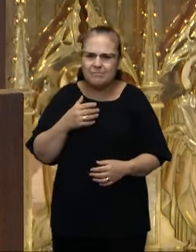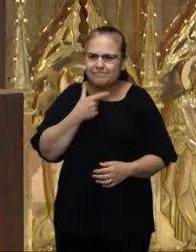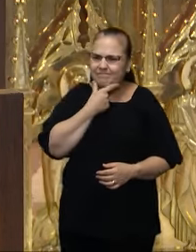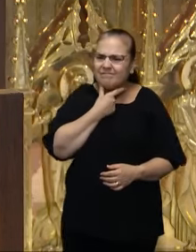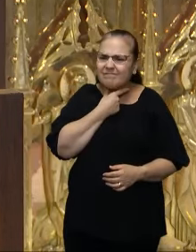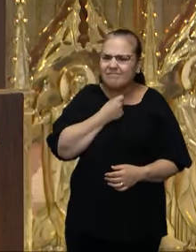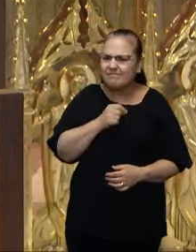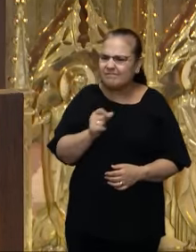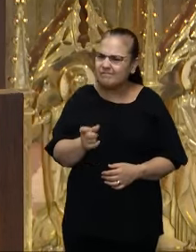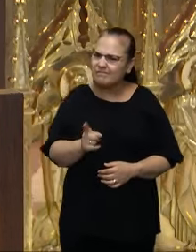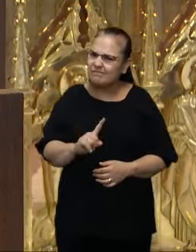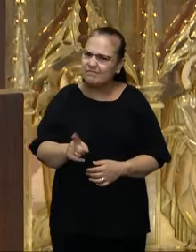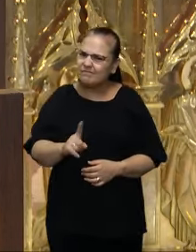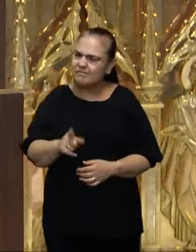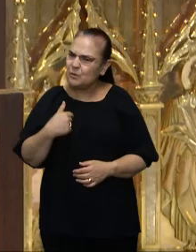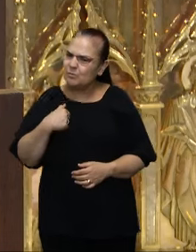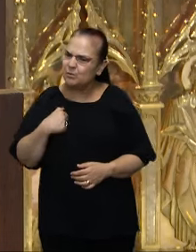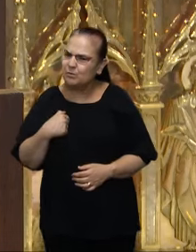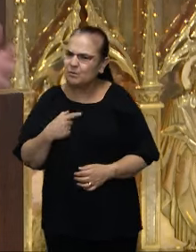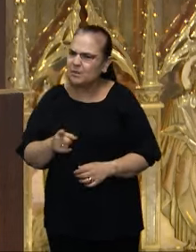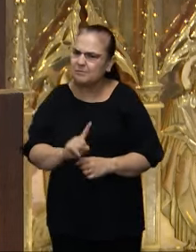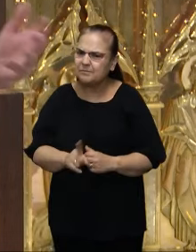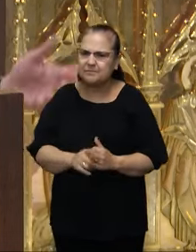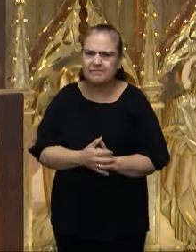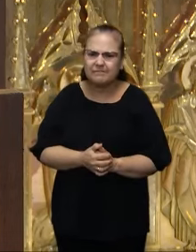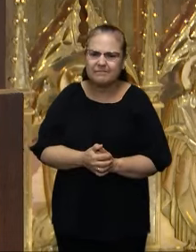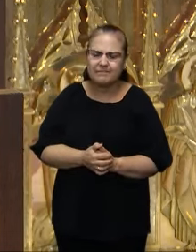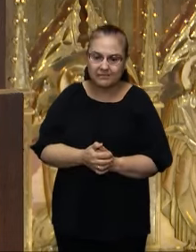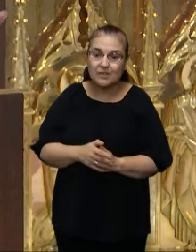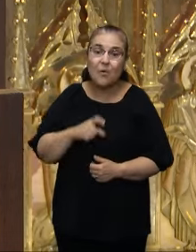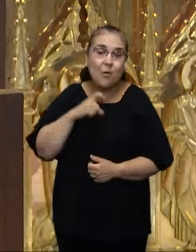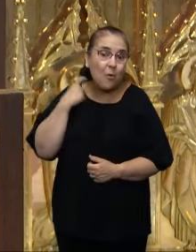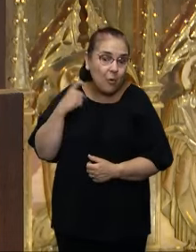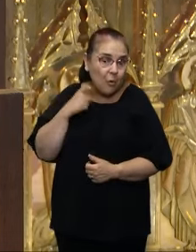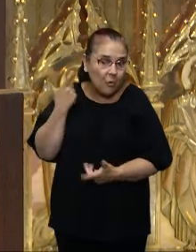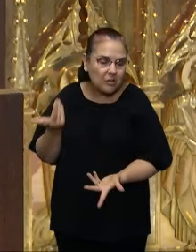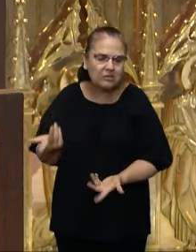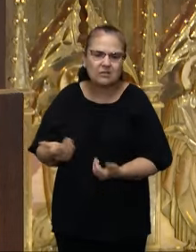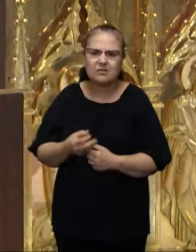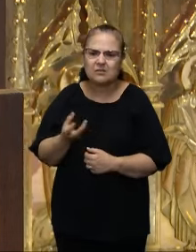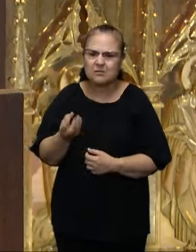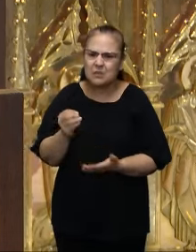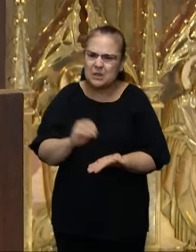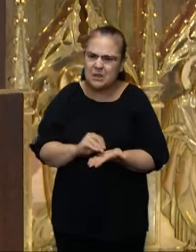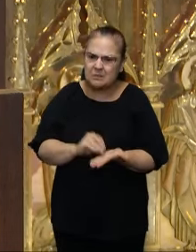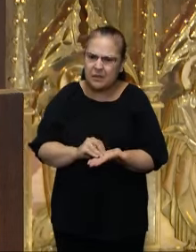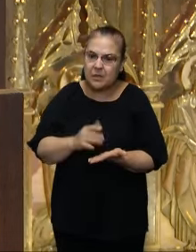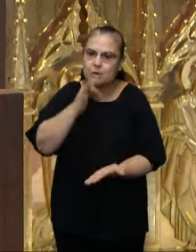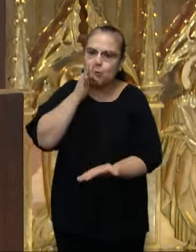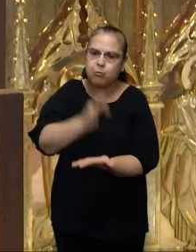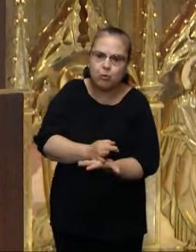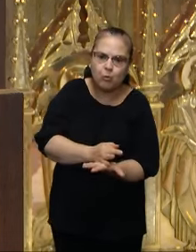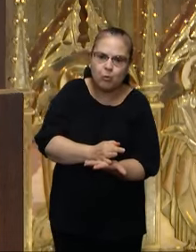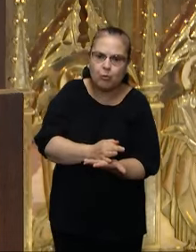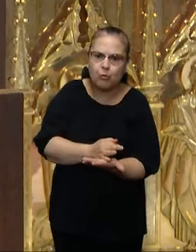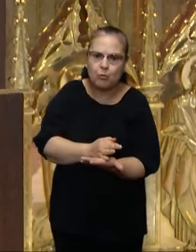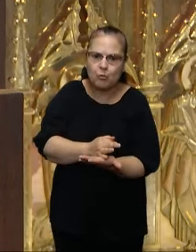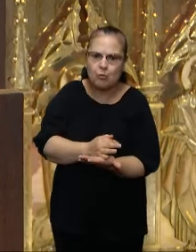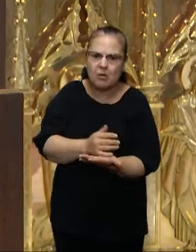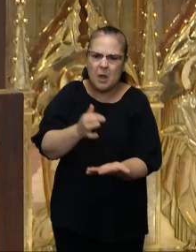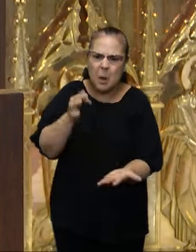que se está imponiendo cada vez más entre los curas, predicadores y tal, eso de apostar. Hay que